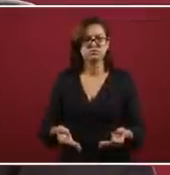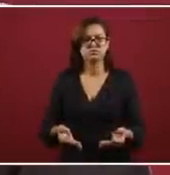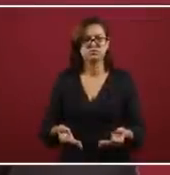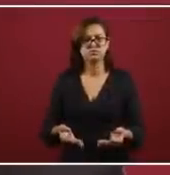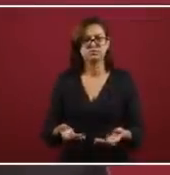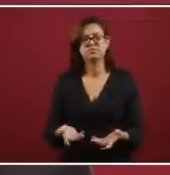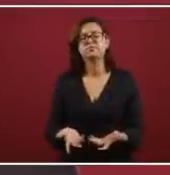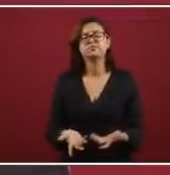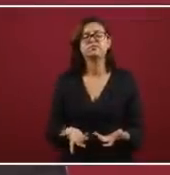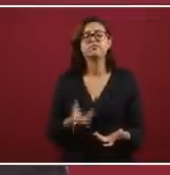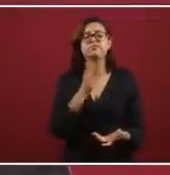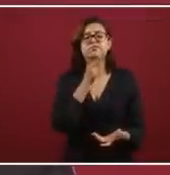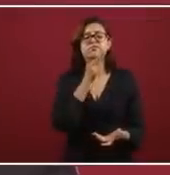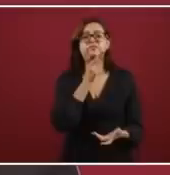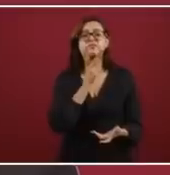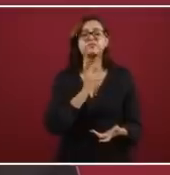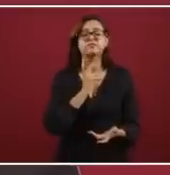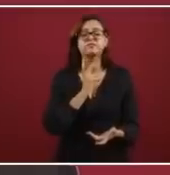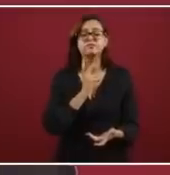El petróleo